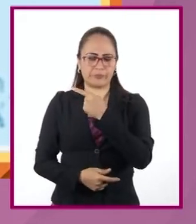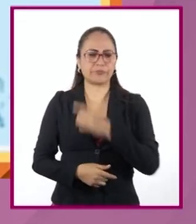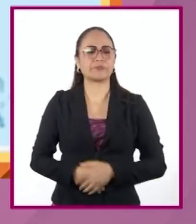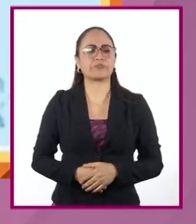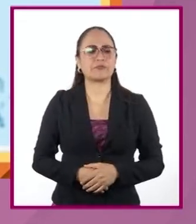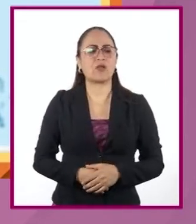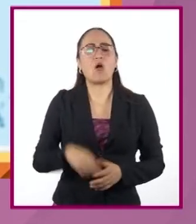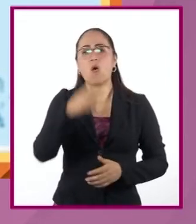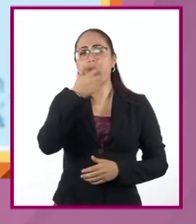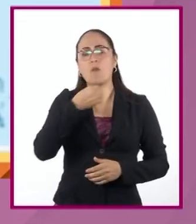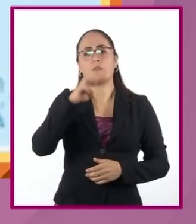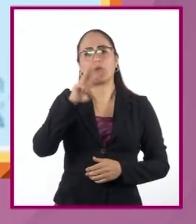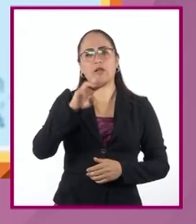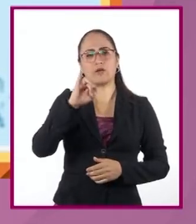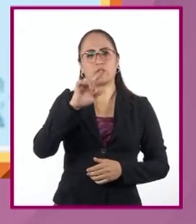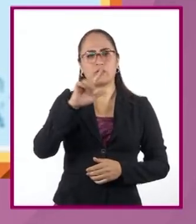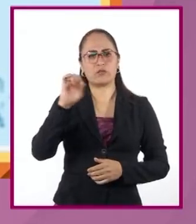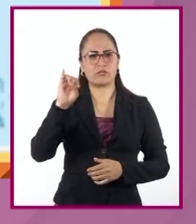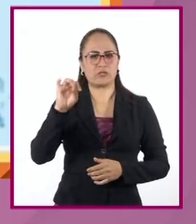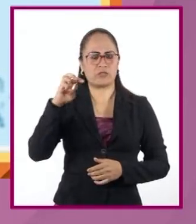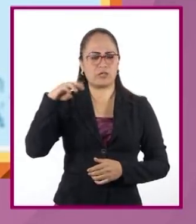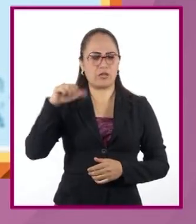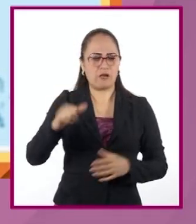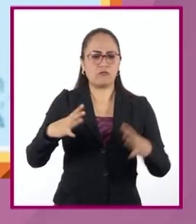por William Penn en